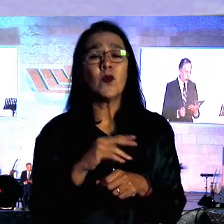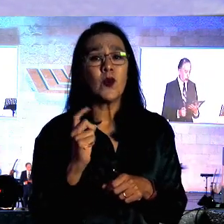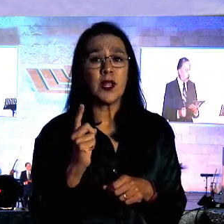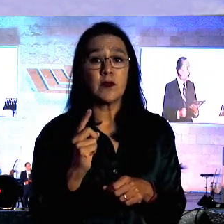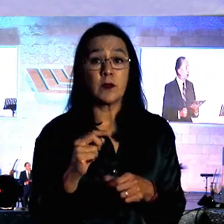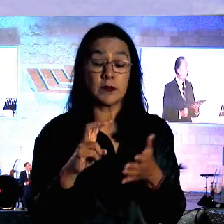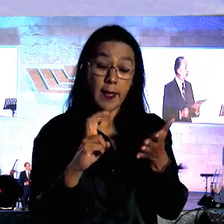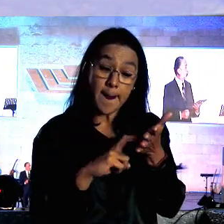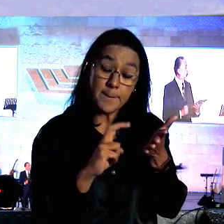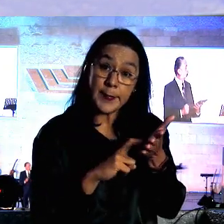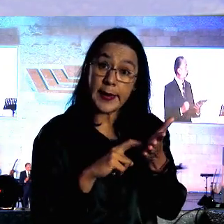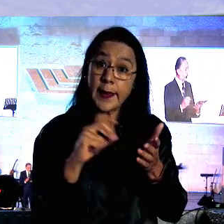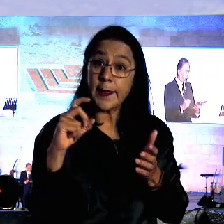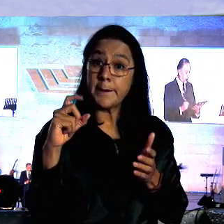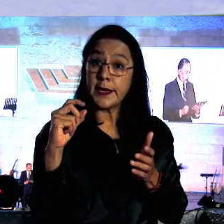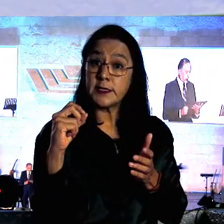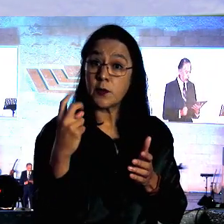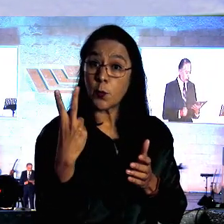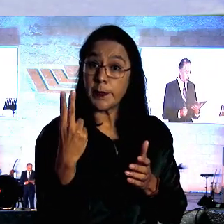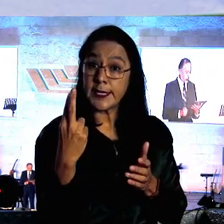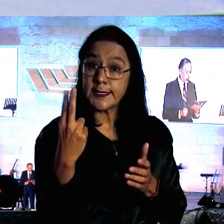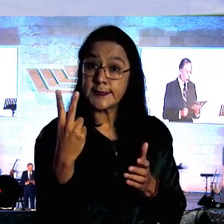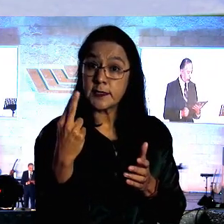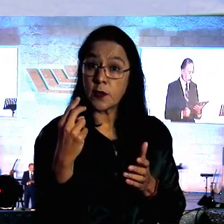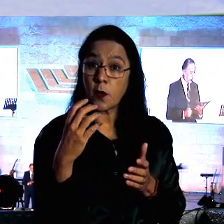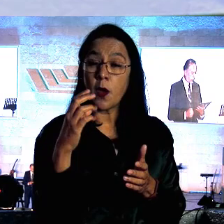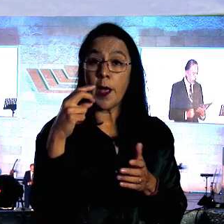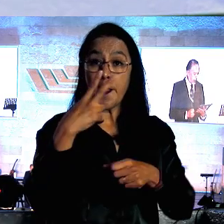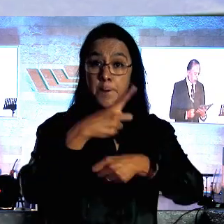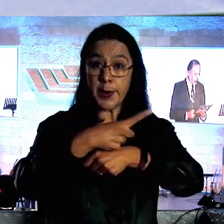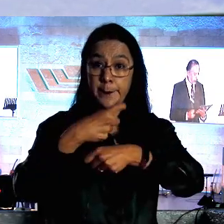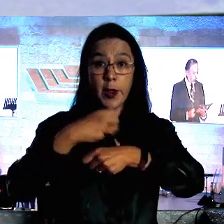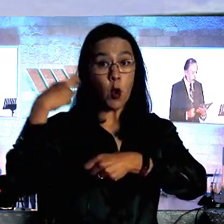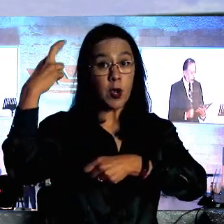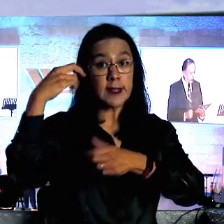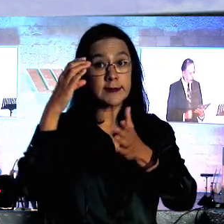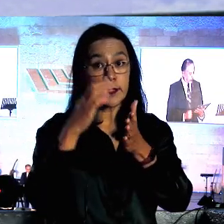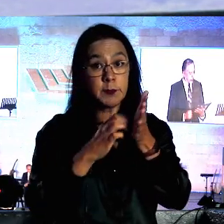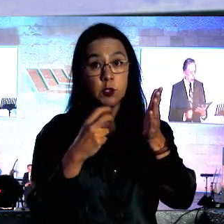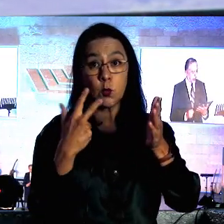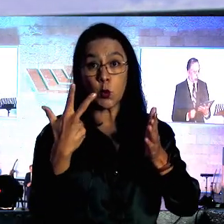al versículo 25, ahí mismo en el primer libro de Reyes 8, 25, dice,